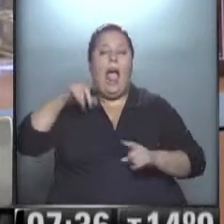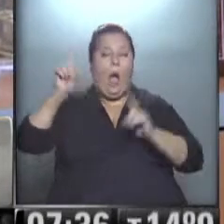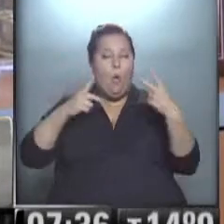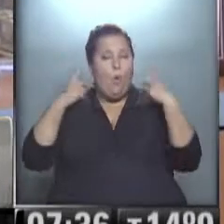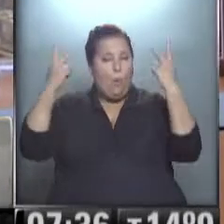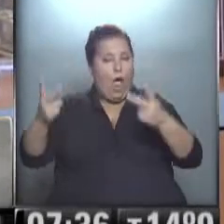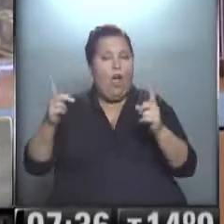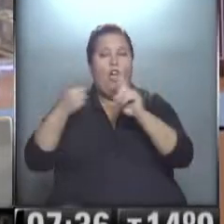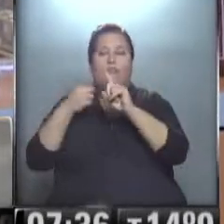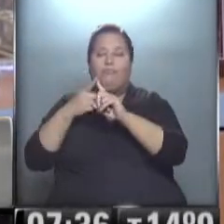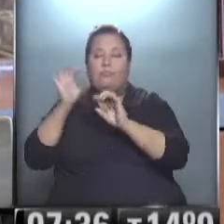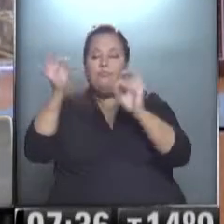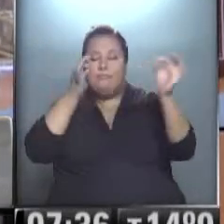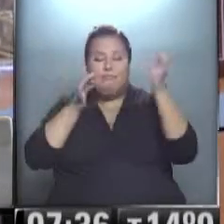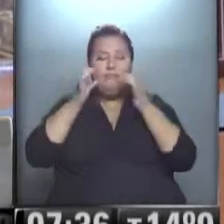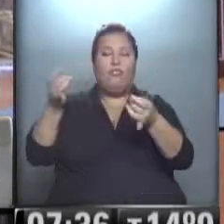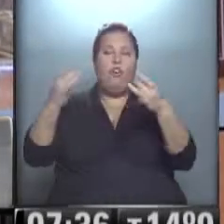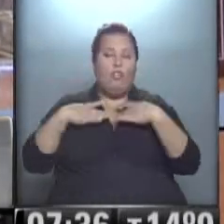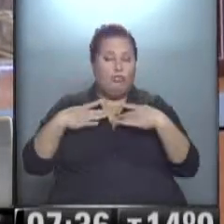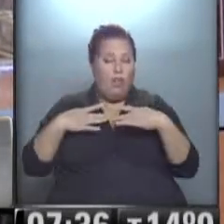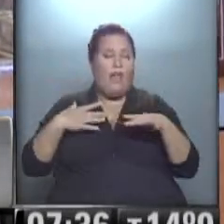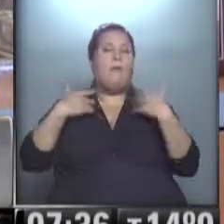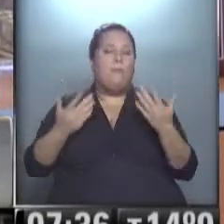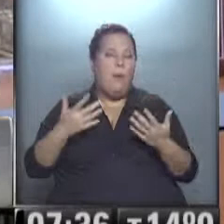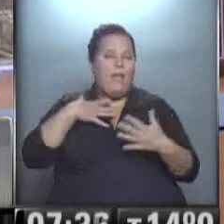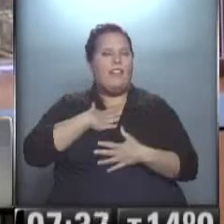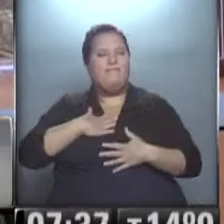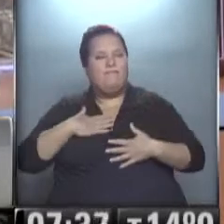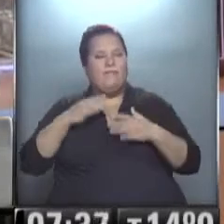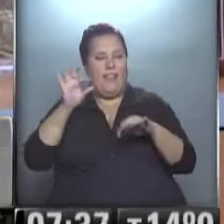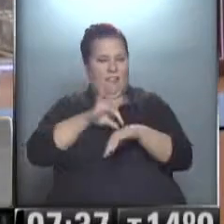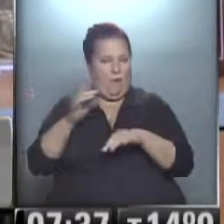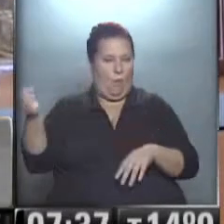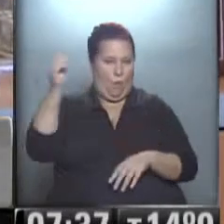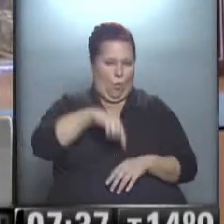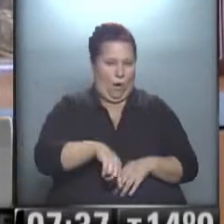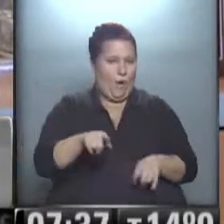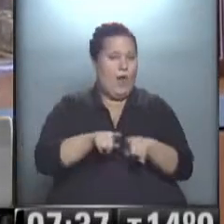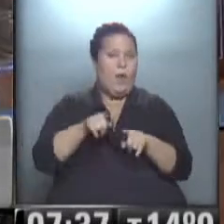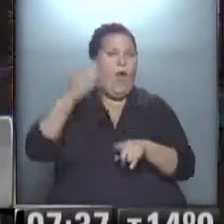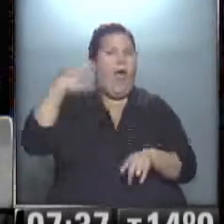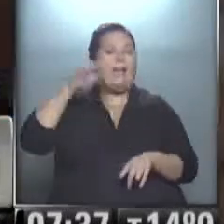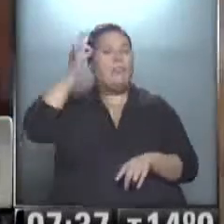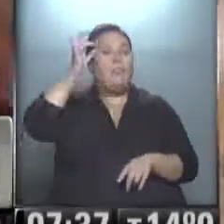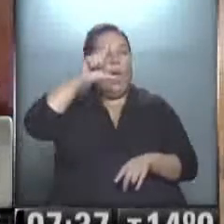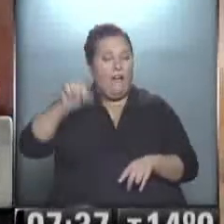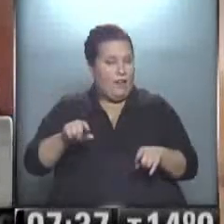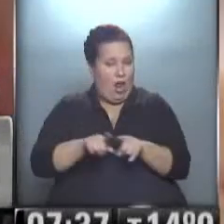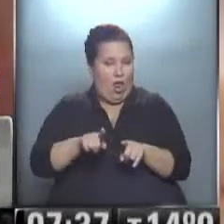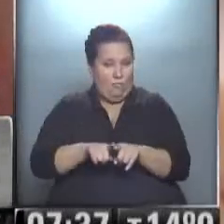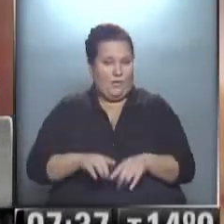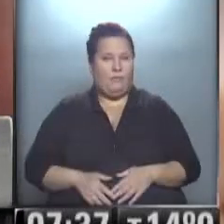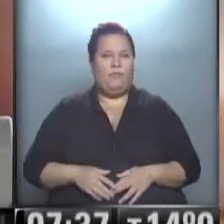viajado haya tenido contacto con el virus se haya contagiado y presente síntomas al regreso es lo que nos pasó después del mundial de sudáfrica los